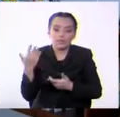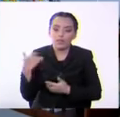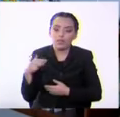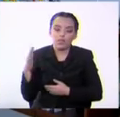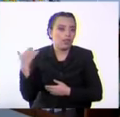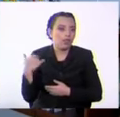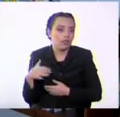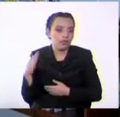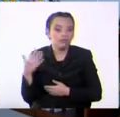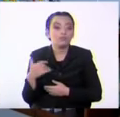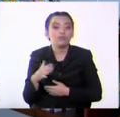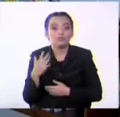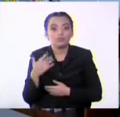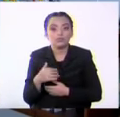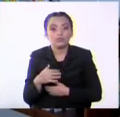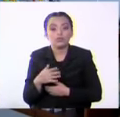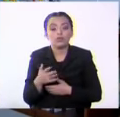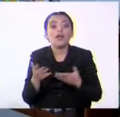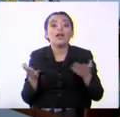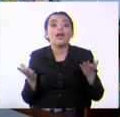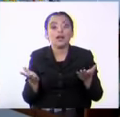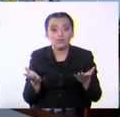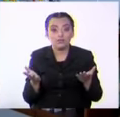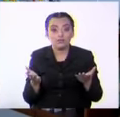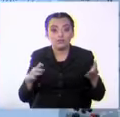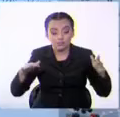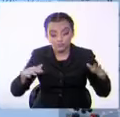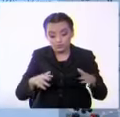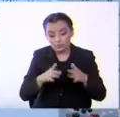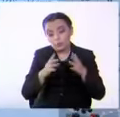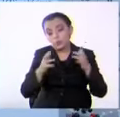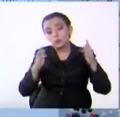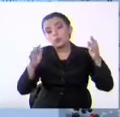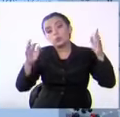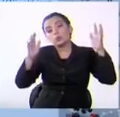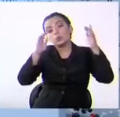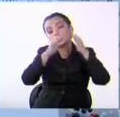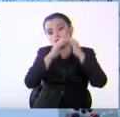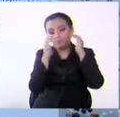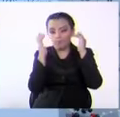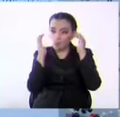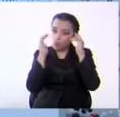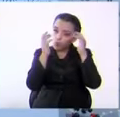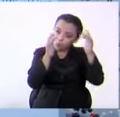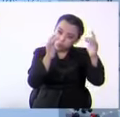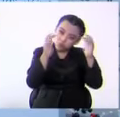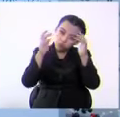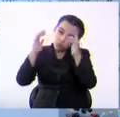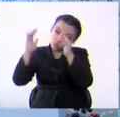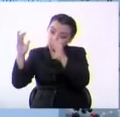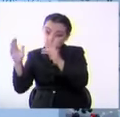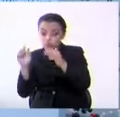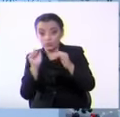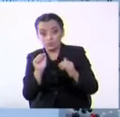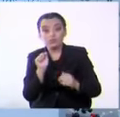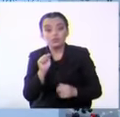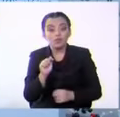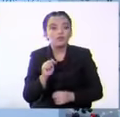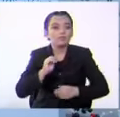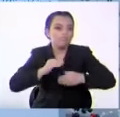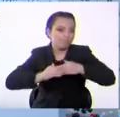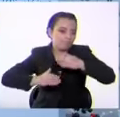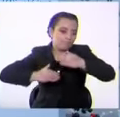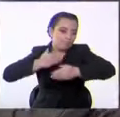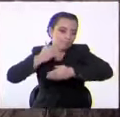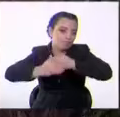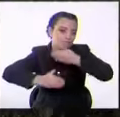frecuentemente forma parte del patrimonio cultural del país. Por decir algo, todos recordamos en nuestras mentes cuando